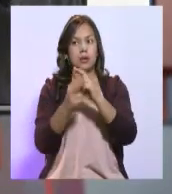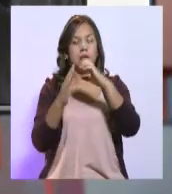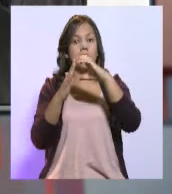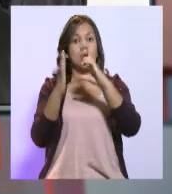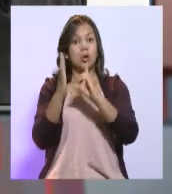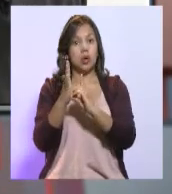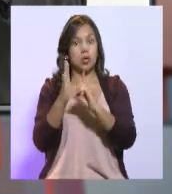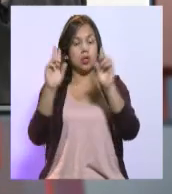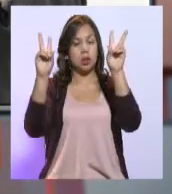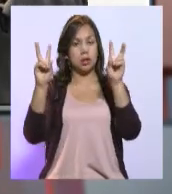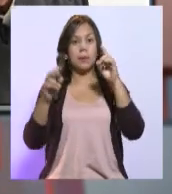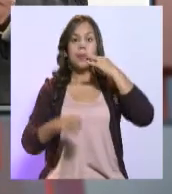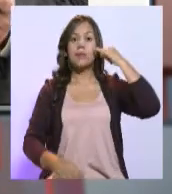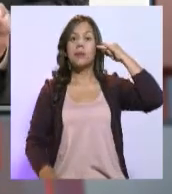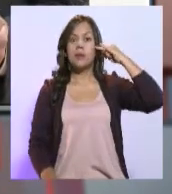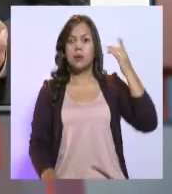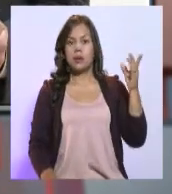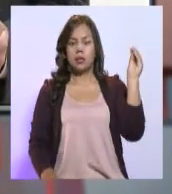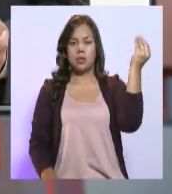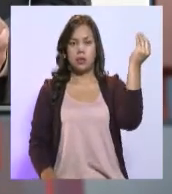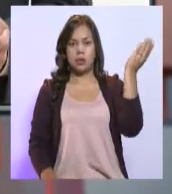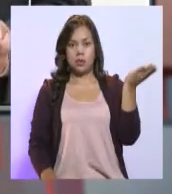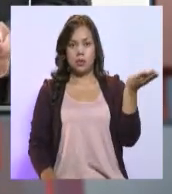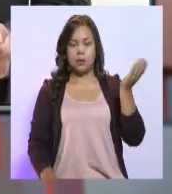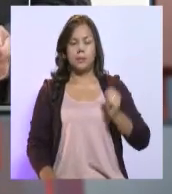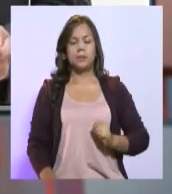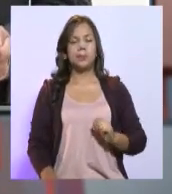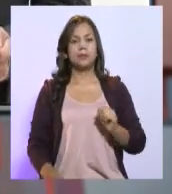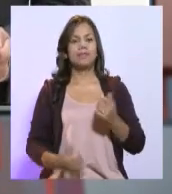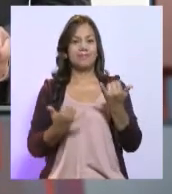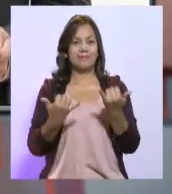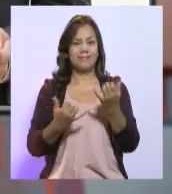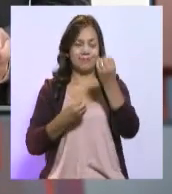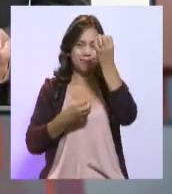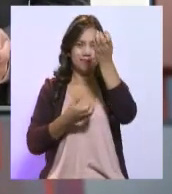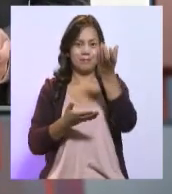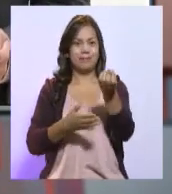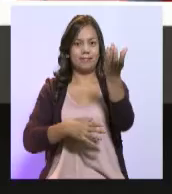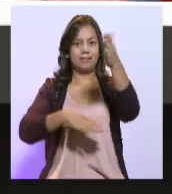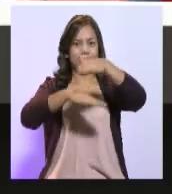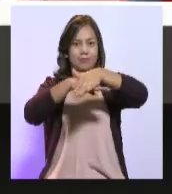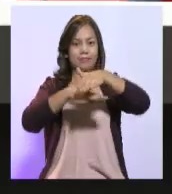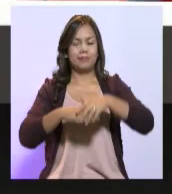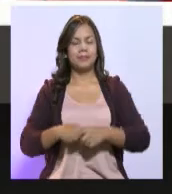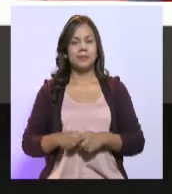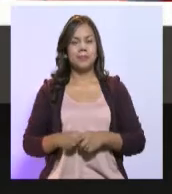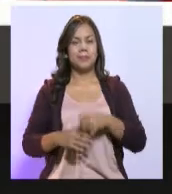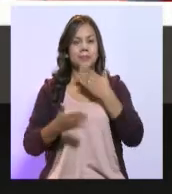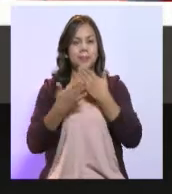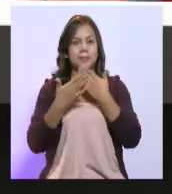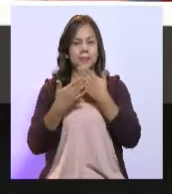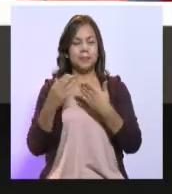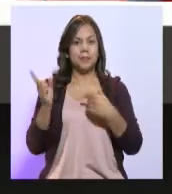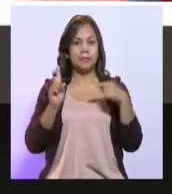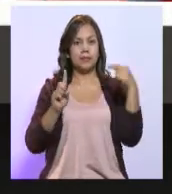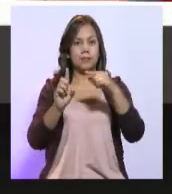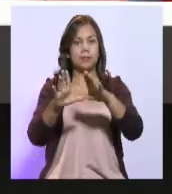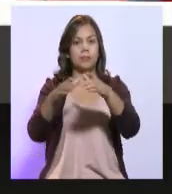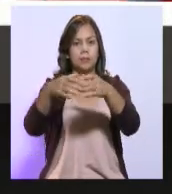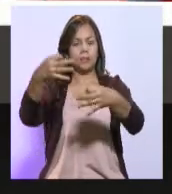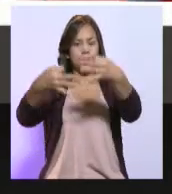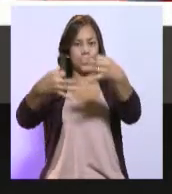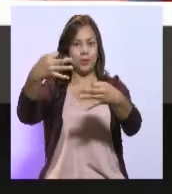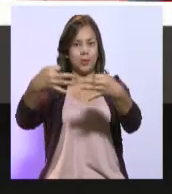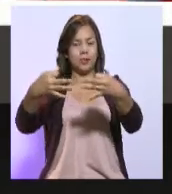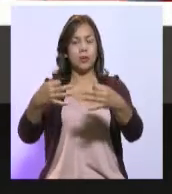Código Orgánico de la Niñez y Adolescencia. Hasta aquí este informe. Buenas tardes. Gracias, Karel Sack, desde la Comisión de